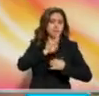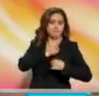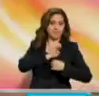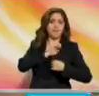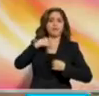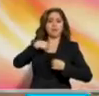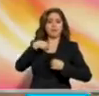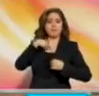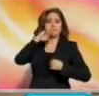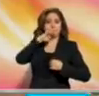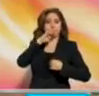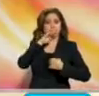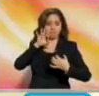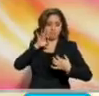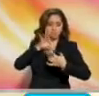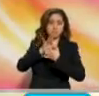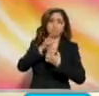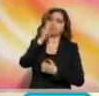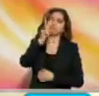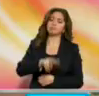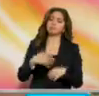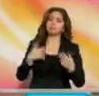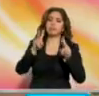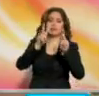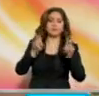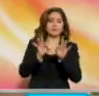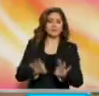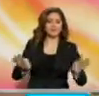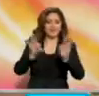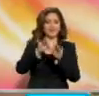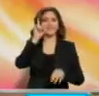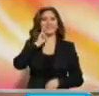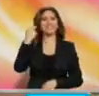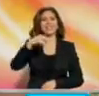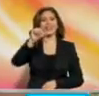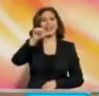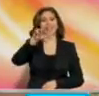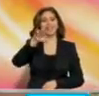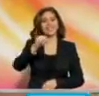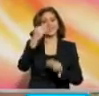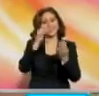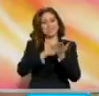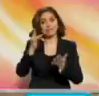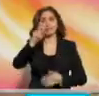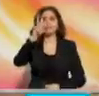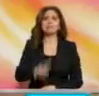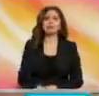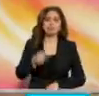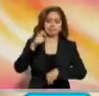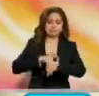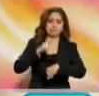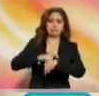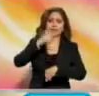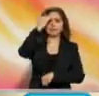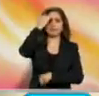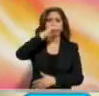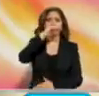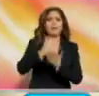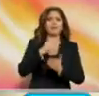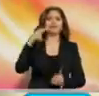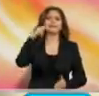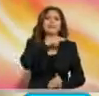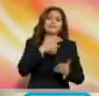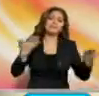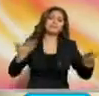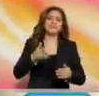Sí. inigualable. Es impresionante este tema. Alicia, pues muchas gracias por Como regalarnos siempre esta nos falta información. No, yo tiempo, estoy Alicia. encantada de Sí. esto. Gracias.